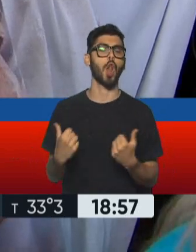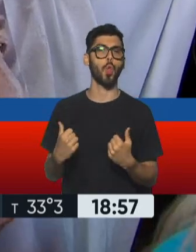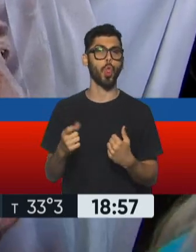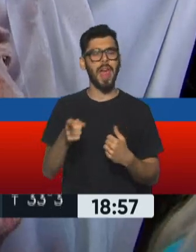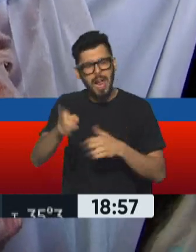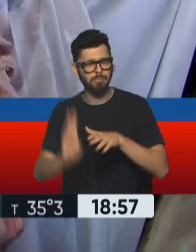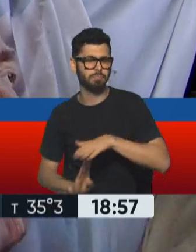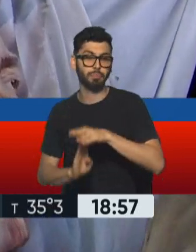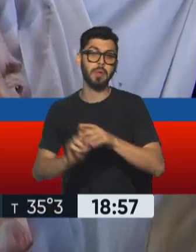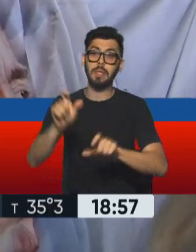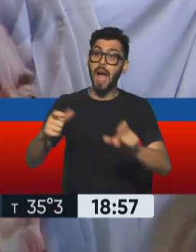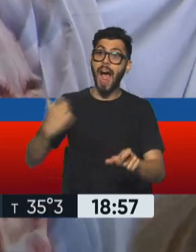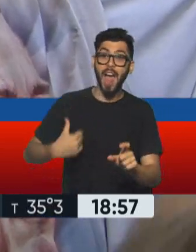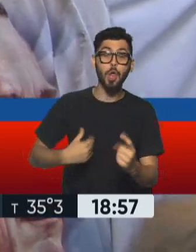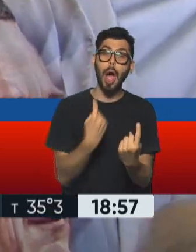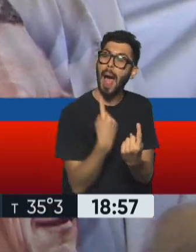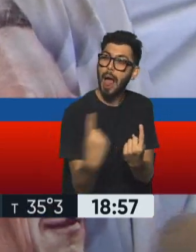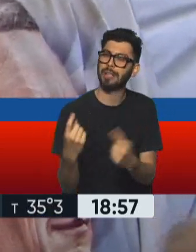a cada argentino y a cada argentina.